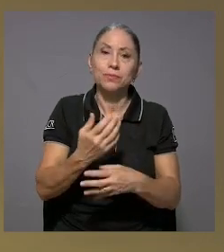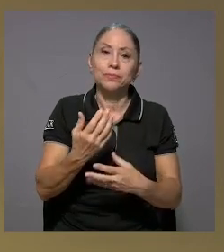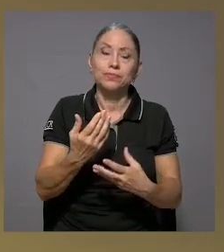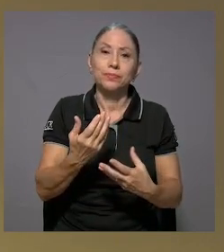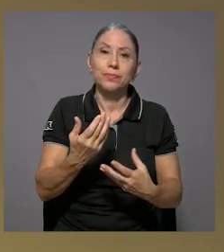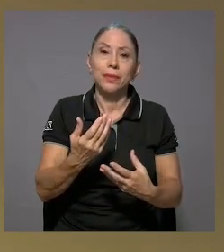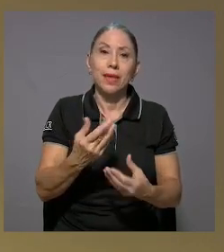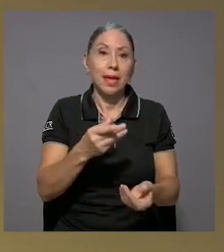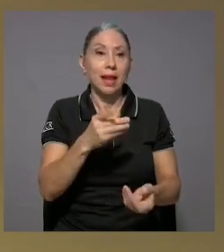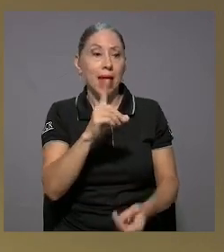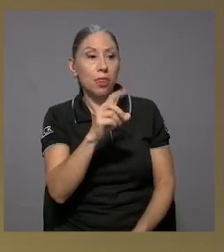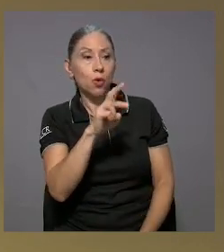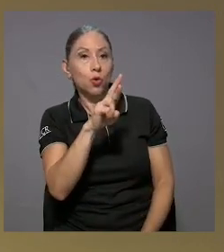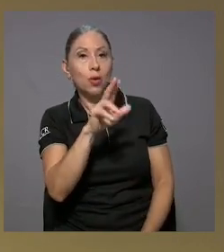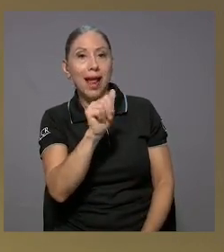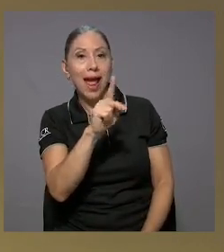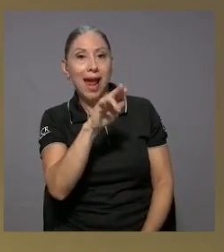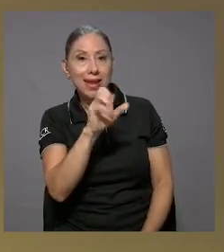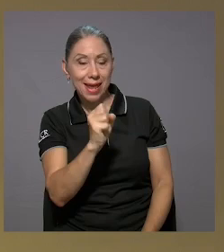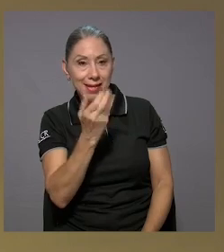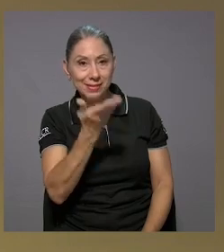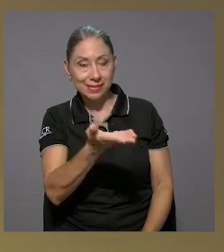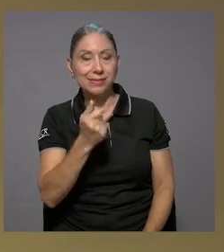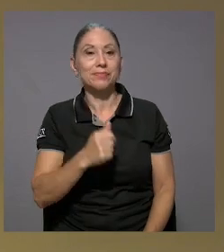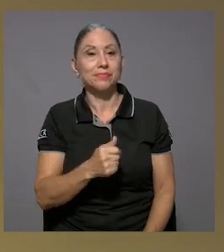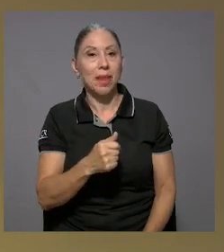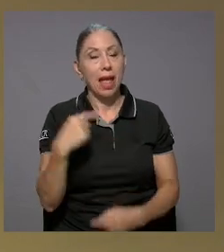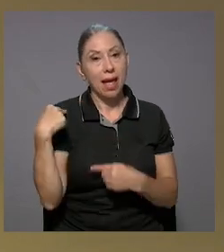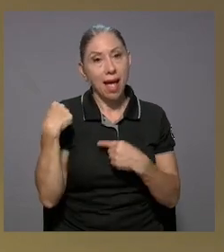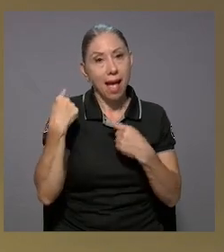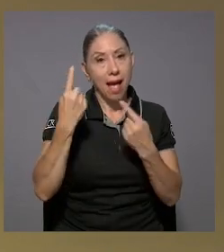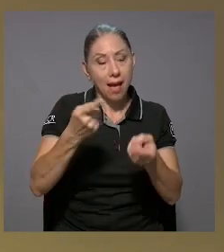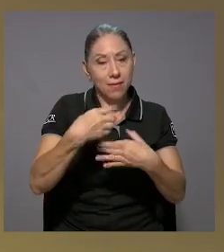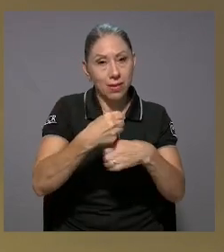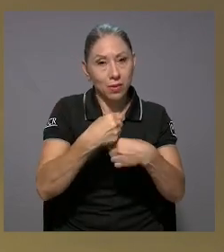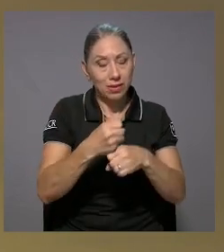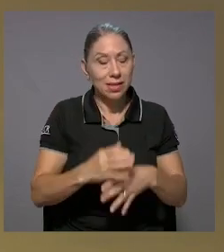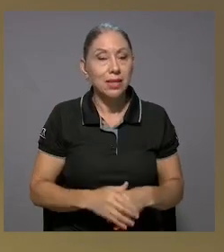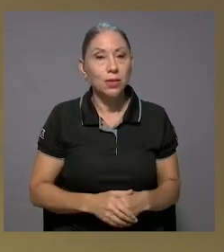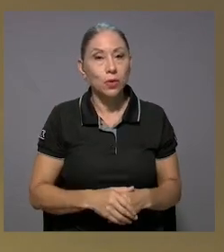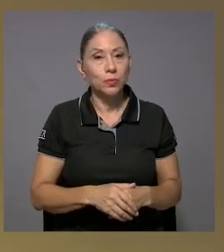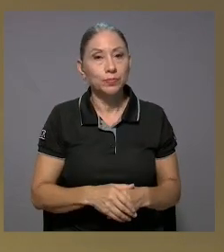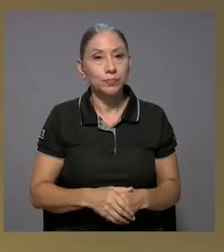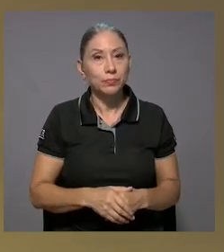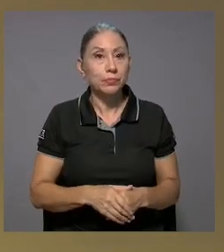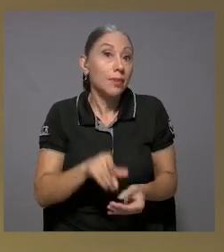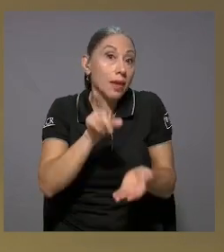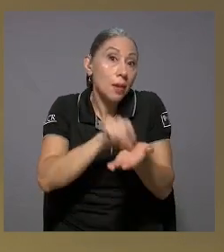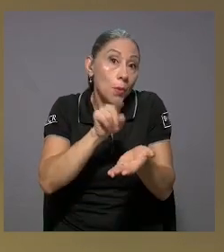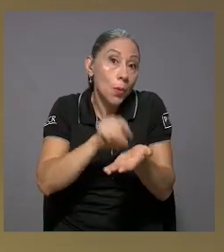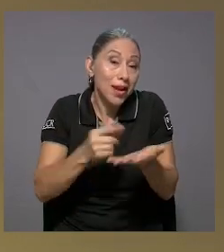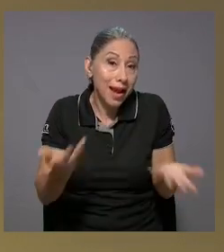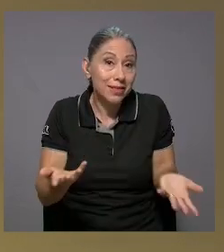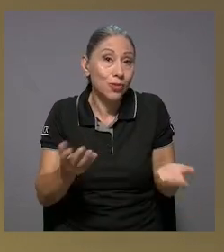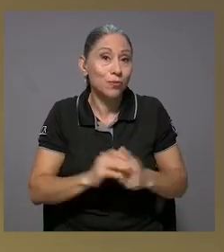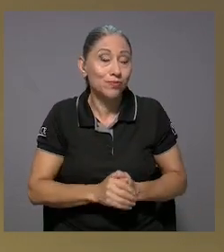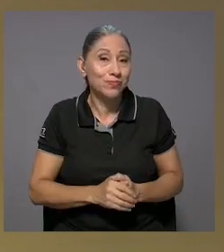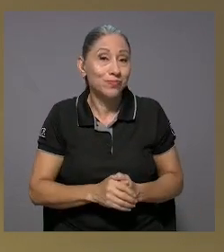tiene este trabajo que la doctora Arias ha venido